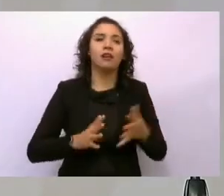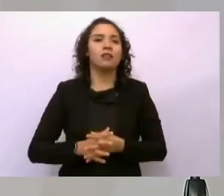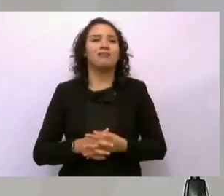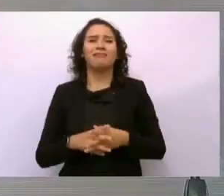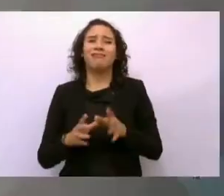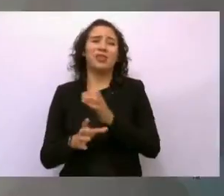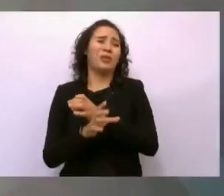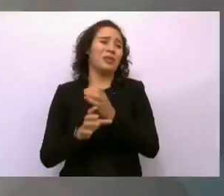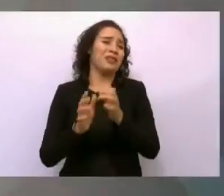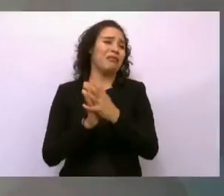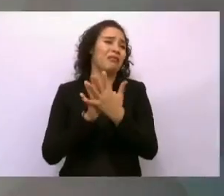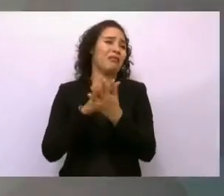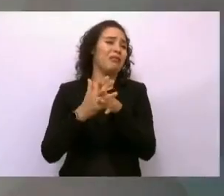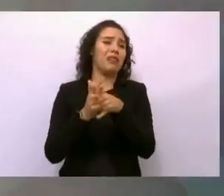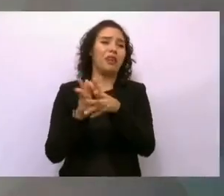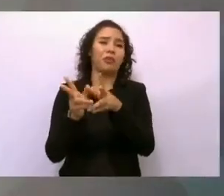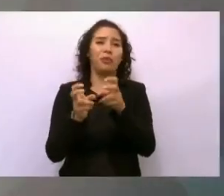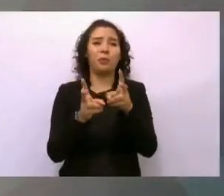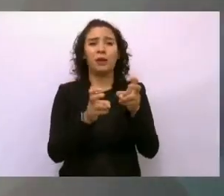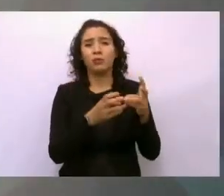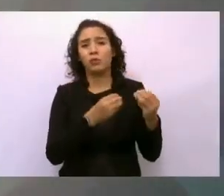Bueno, por eso